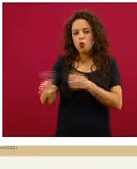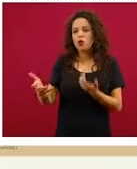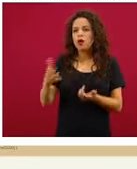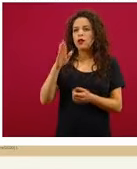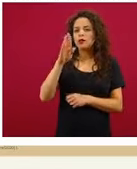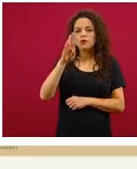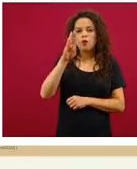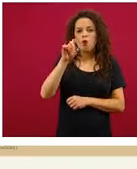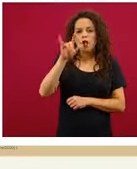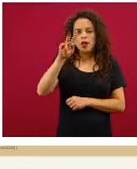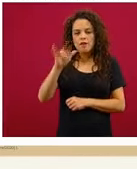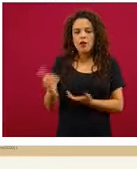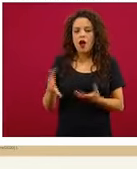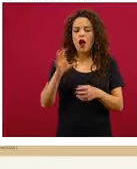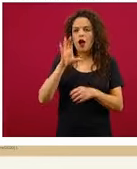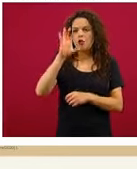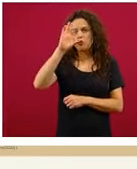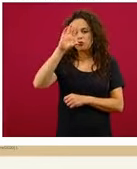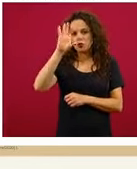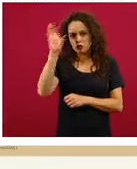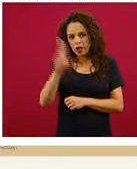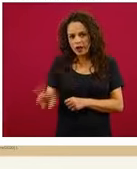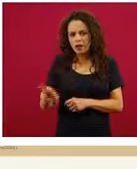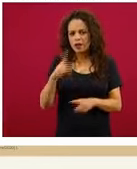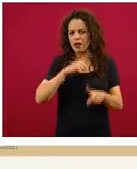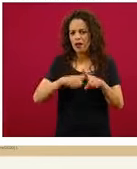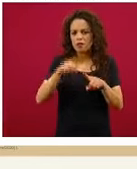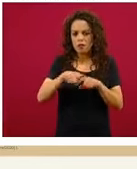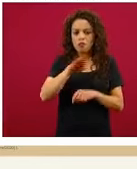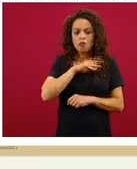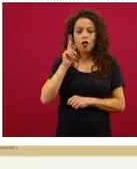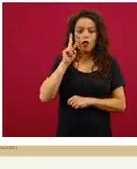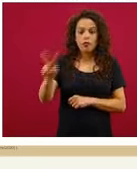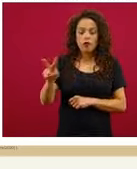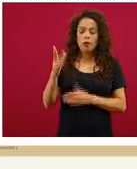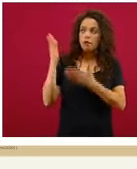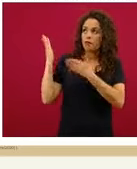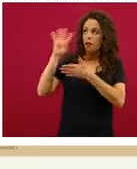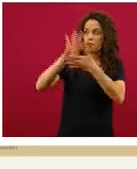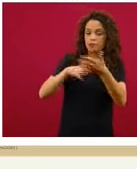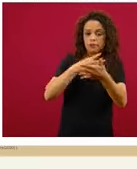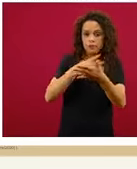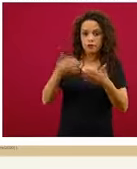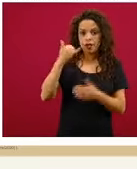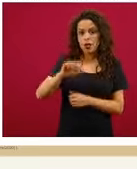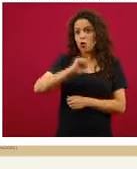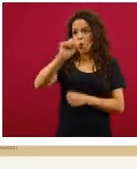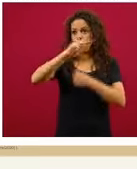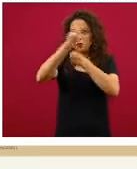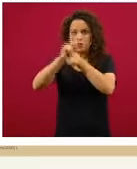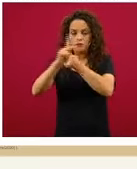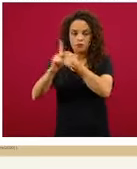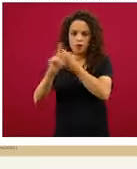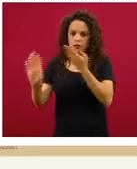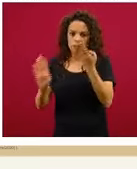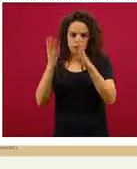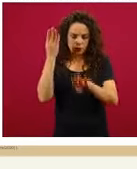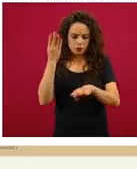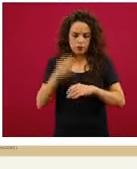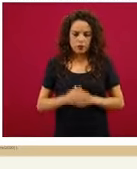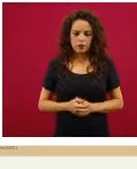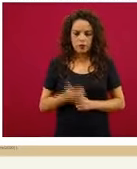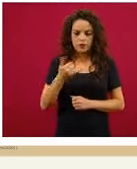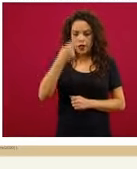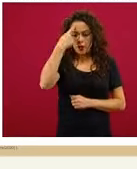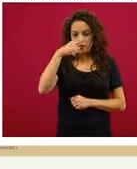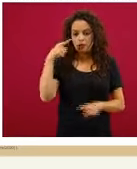de Colombia. Bueno, ustedes los pueden encontrar en la tabla y lógicamente también de otras regiones del mundo. Y para efectos de la mortalidad,